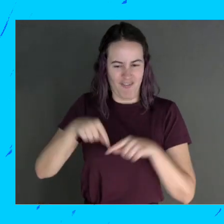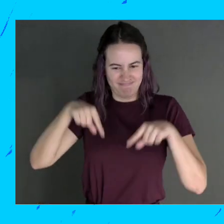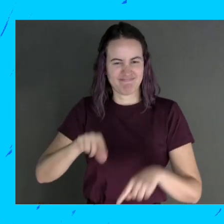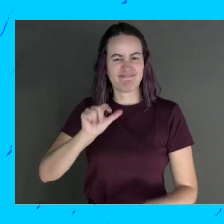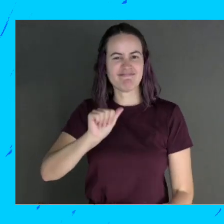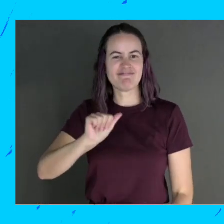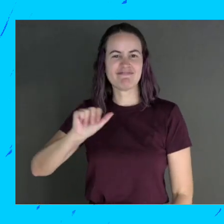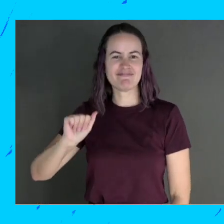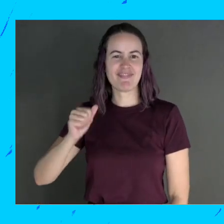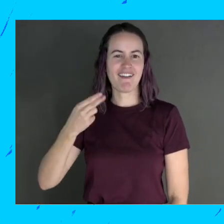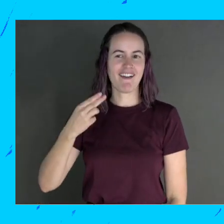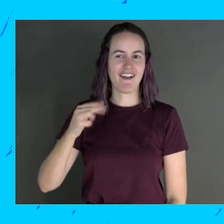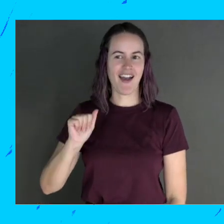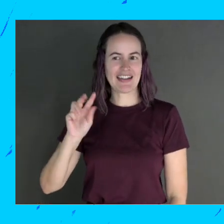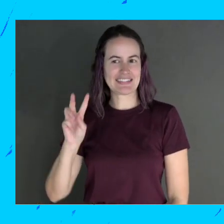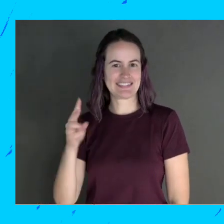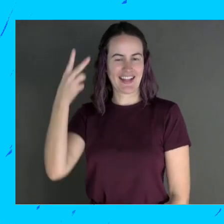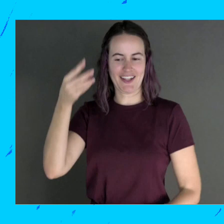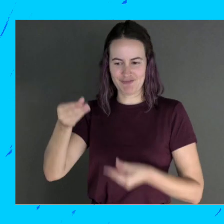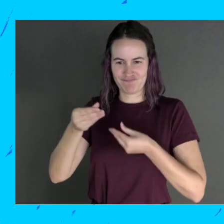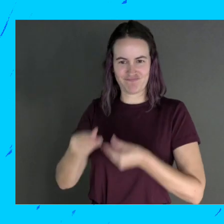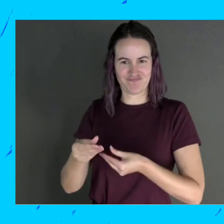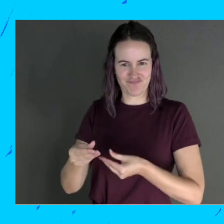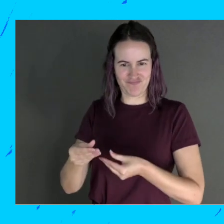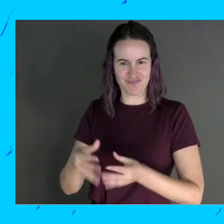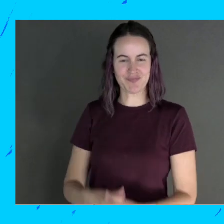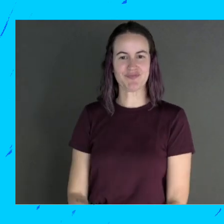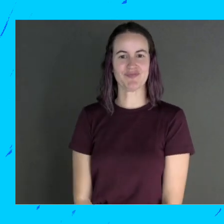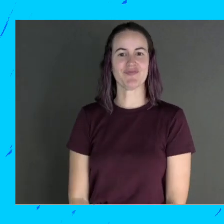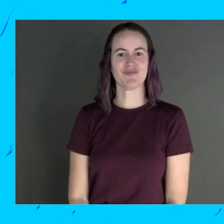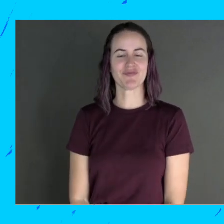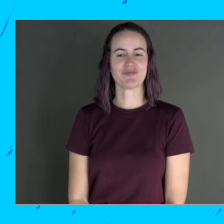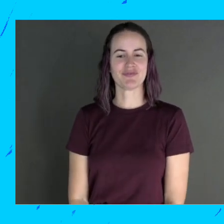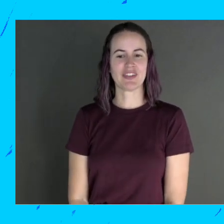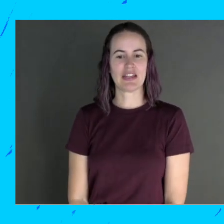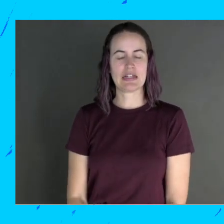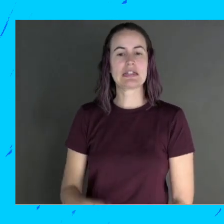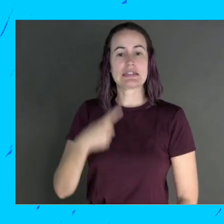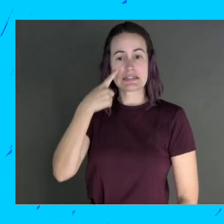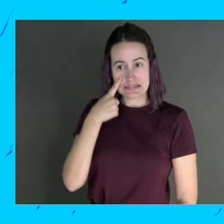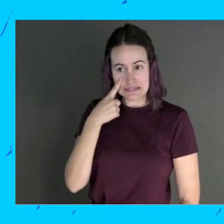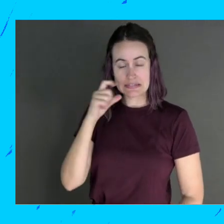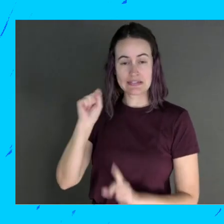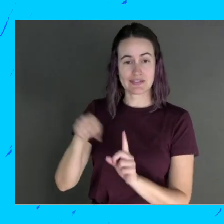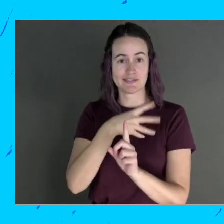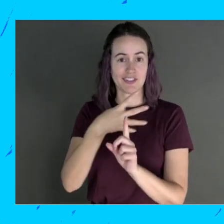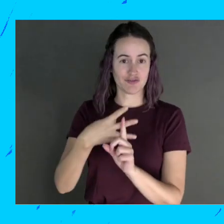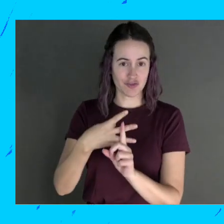segunda edición y de esta conversación. En la mitad del programa de 2030 tenemos